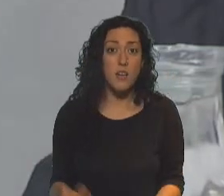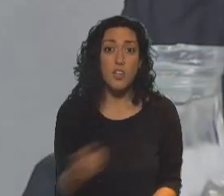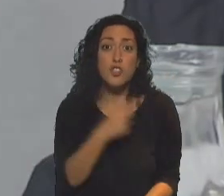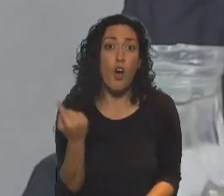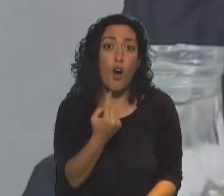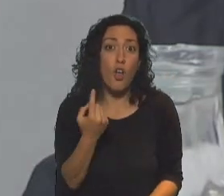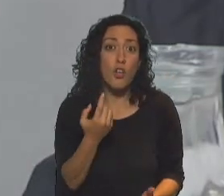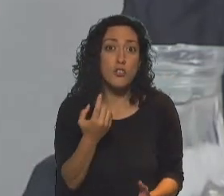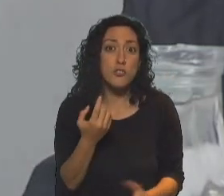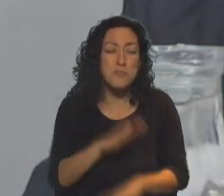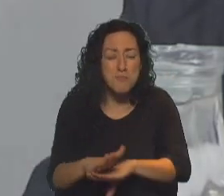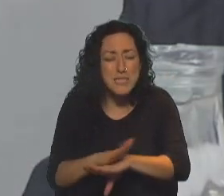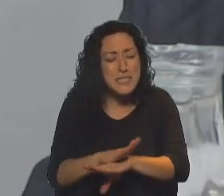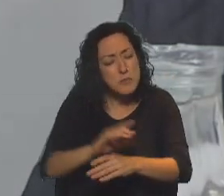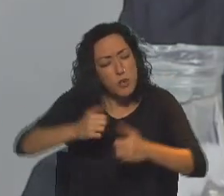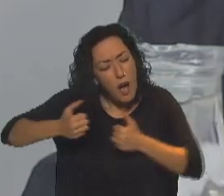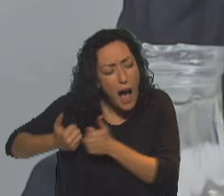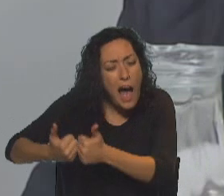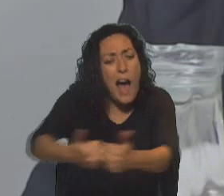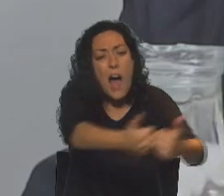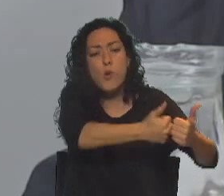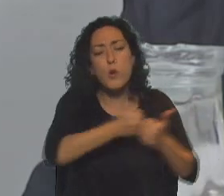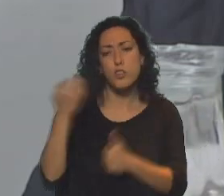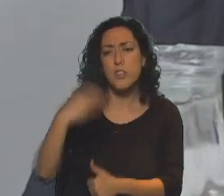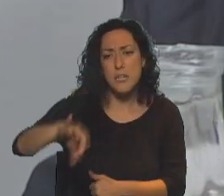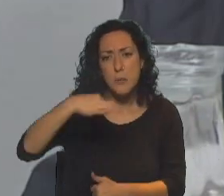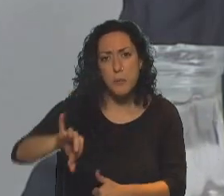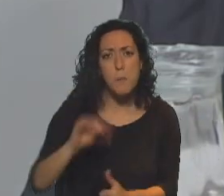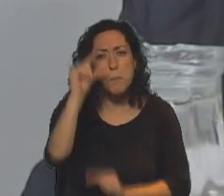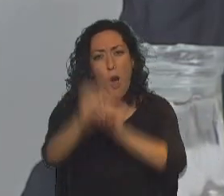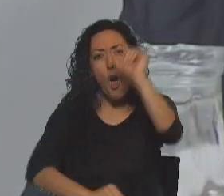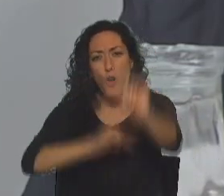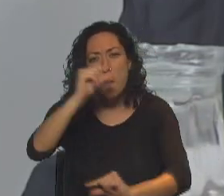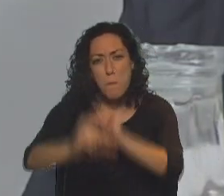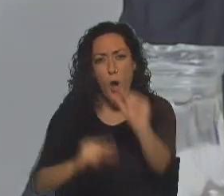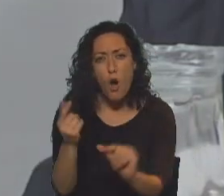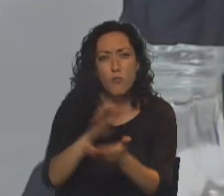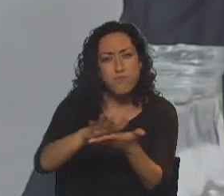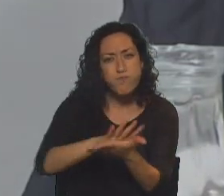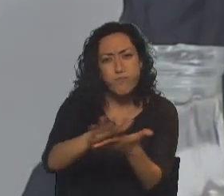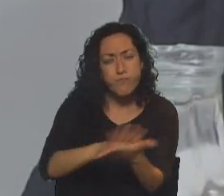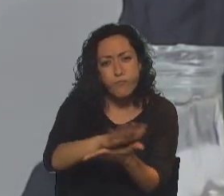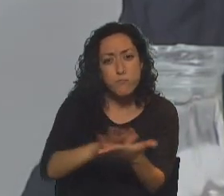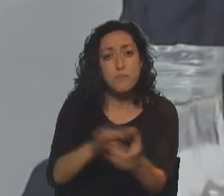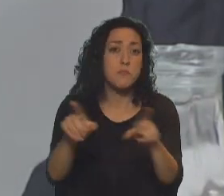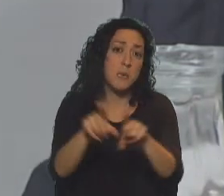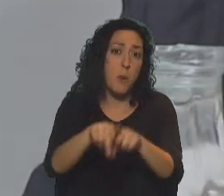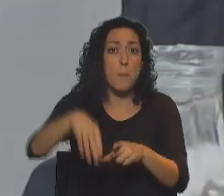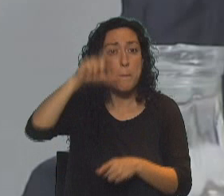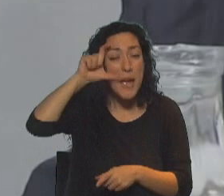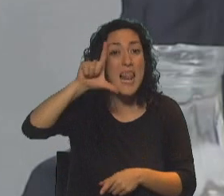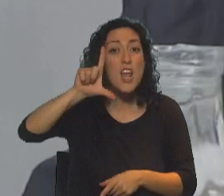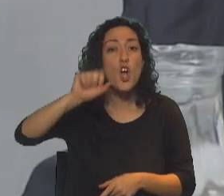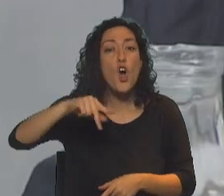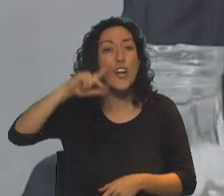mínimamente en eso, para volver a reconstruir. Y la verdad que cuando yo fui a hablar con él, lo hice